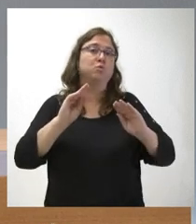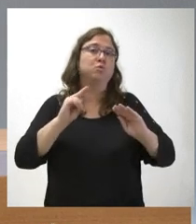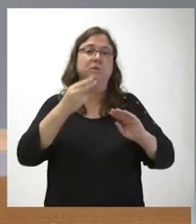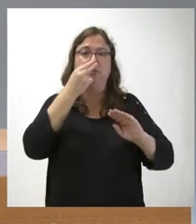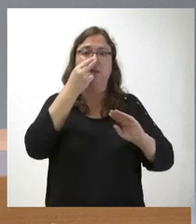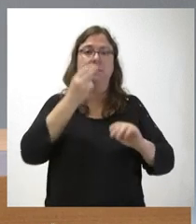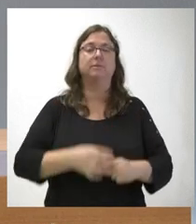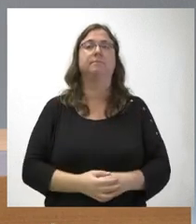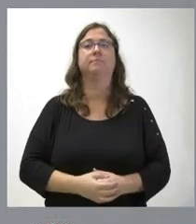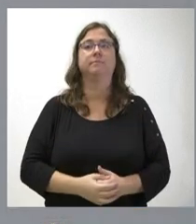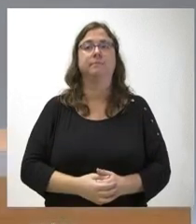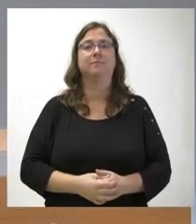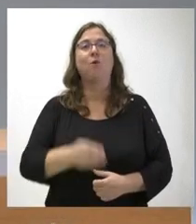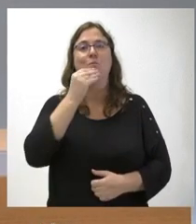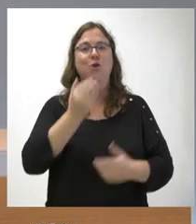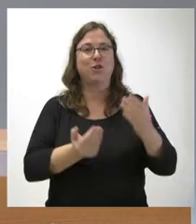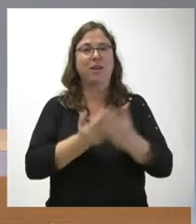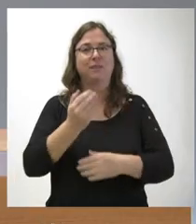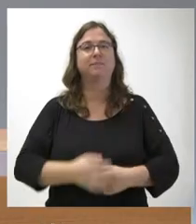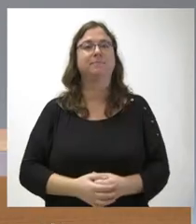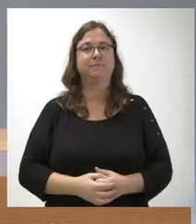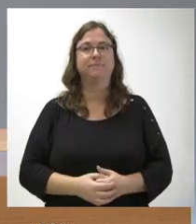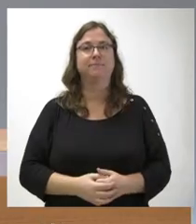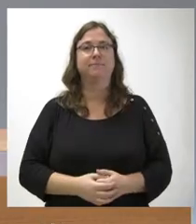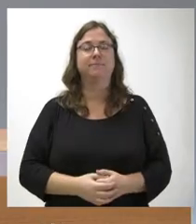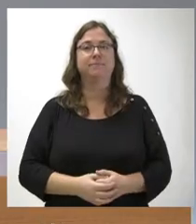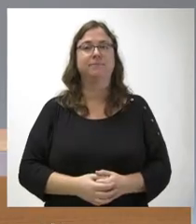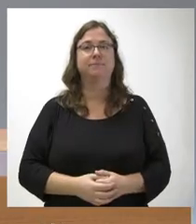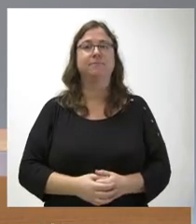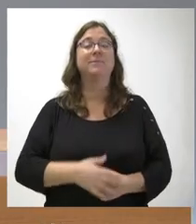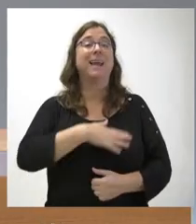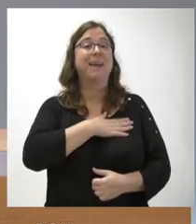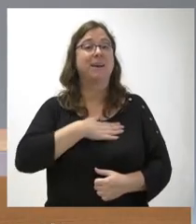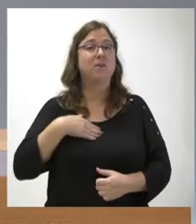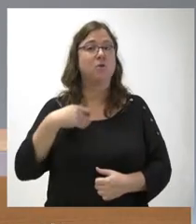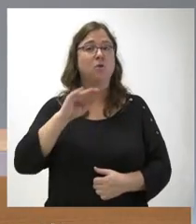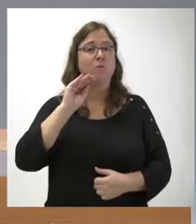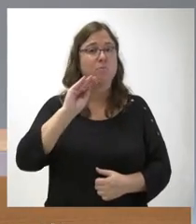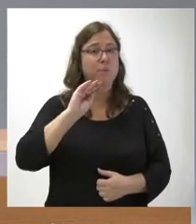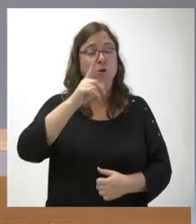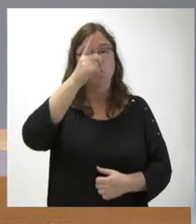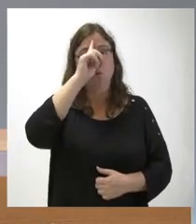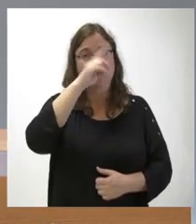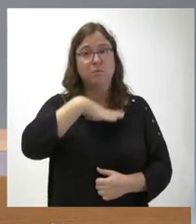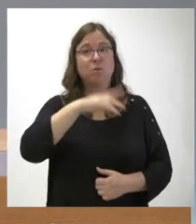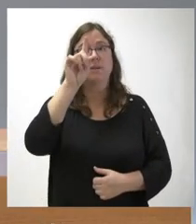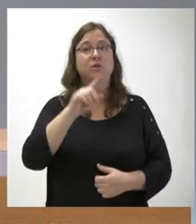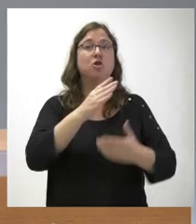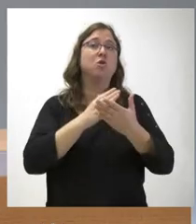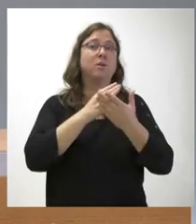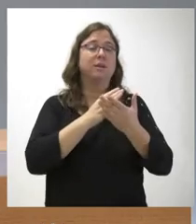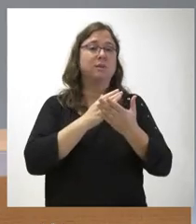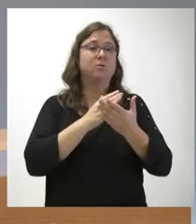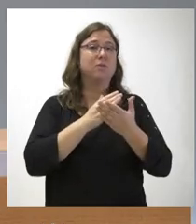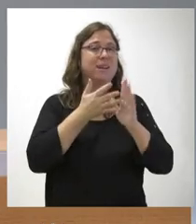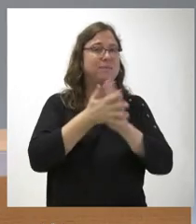interés Sí buenos días Buenos días Buenos días portavoz Quería preguntarle no sé si han podido estudiar la afirmación que ha hecho hoy